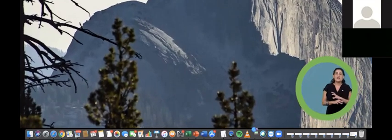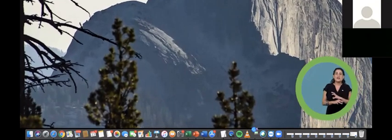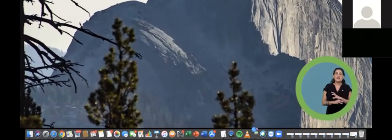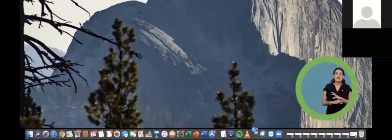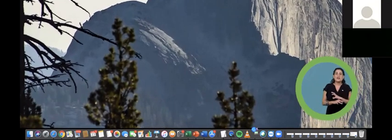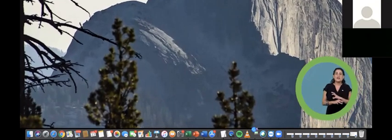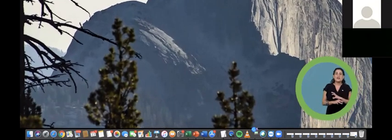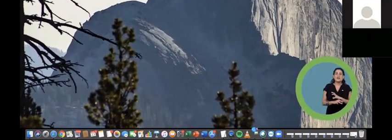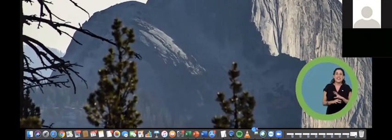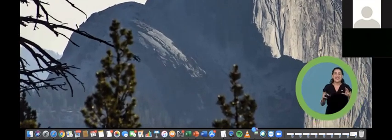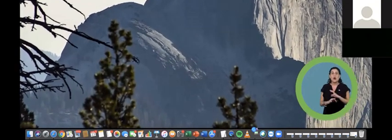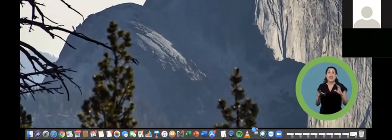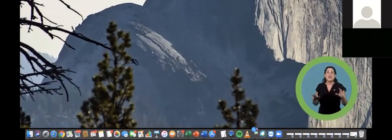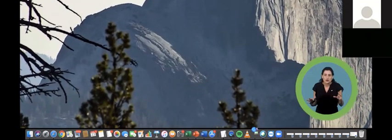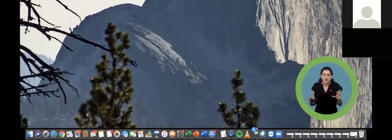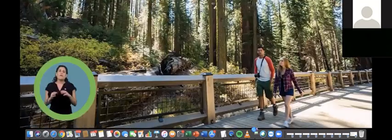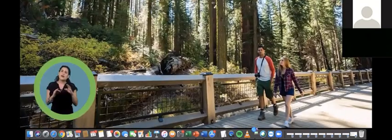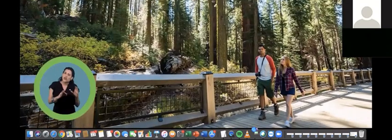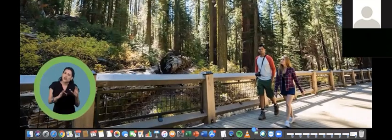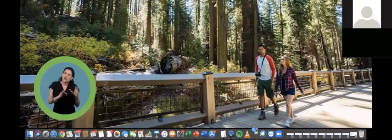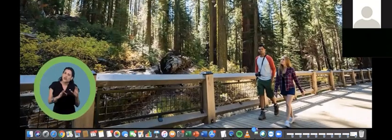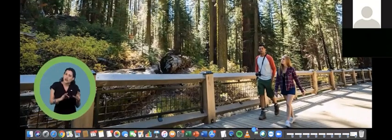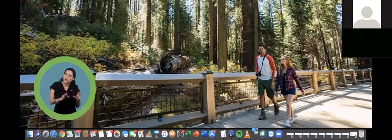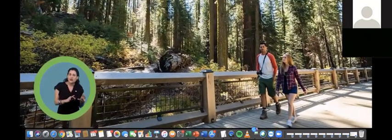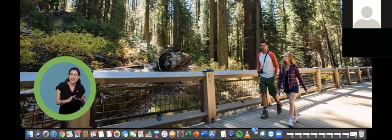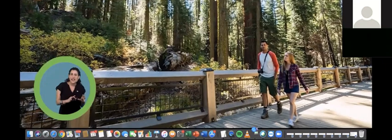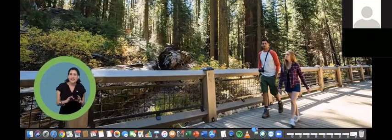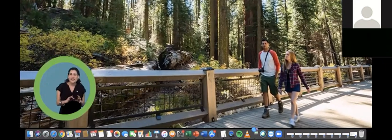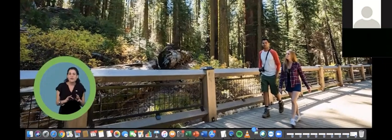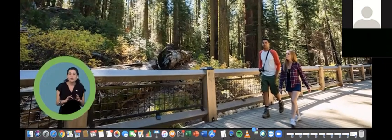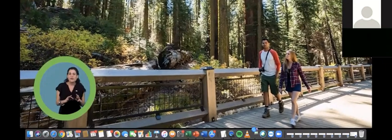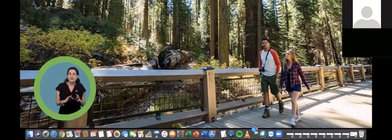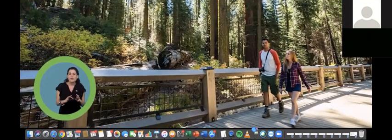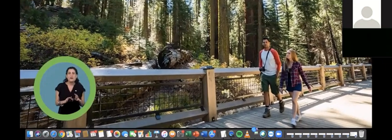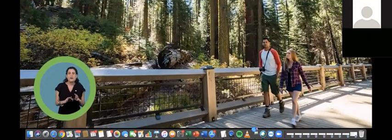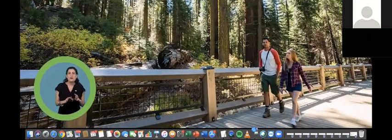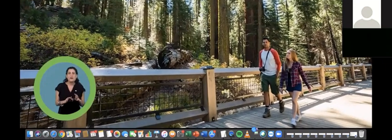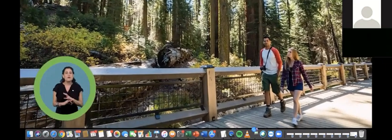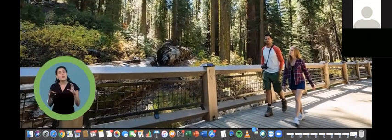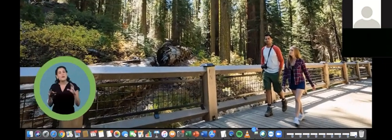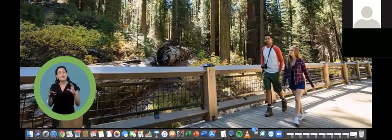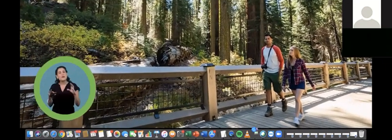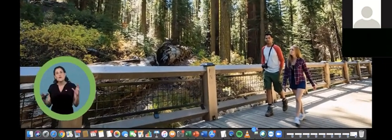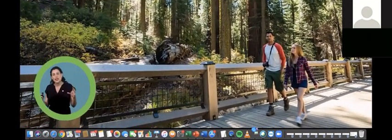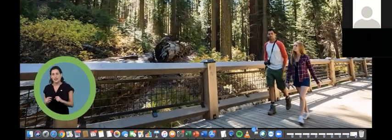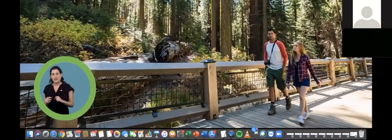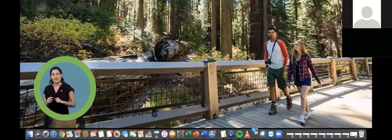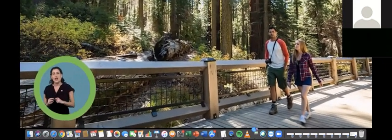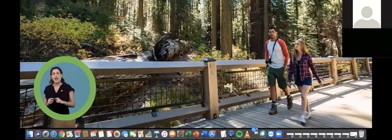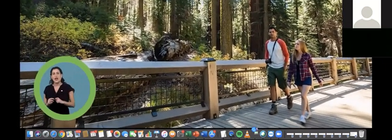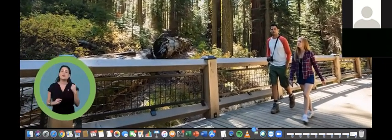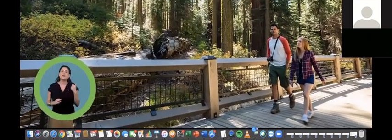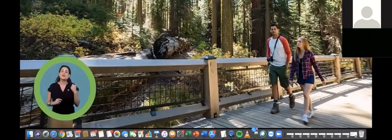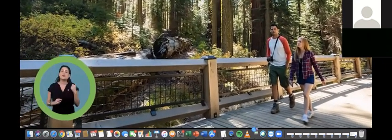unas montañas de granito enormes. Pero si no nos gusta la escalada, también podemos hacer muchas actividades. Podemos hacer caminatas, andar en